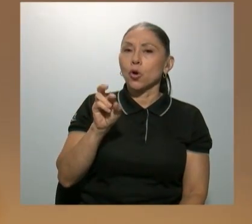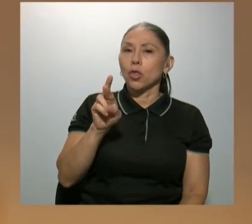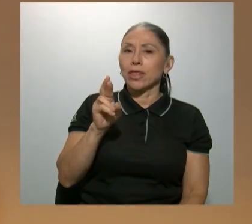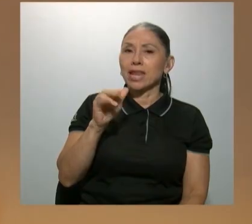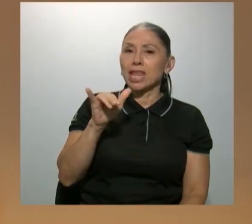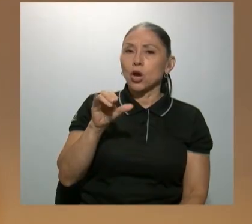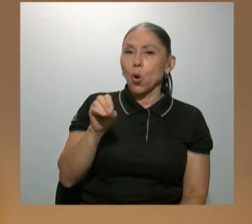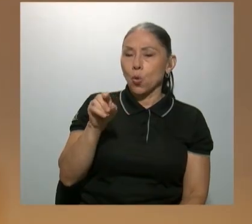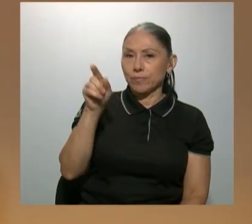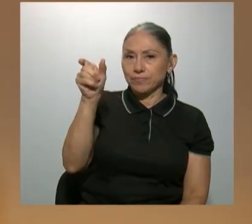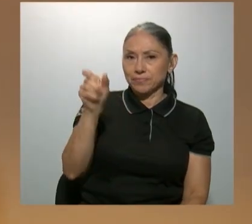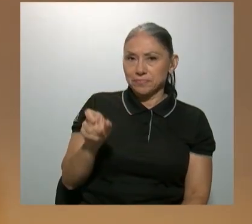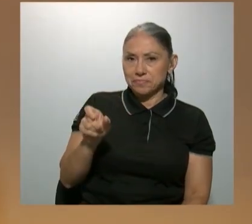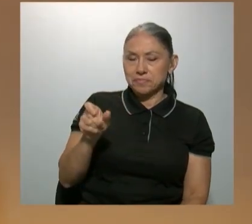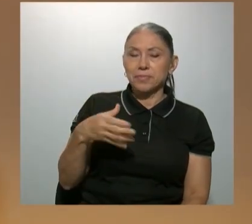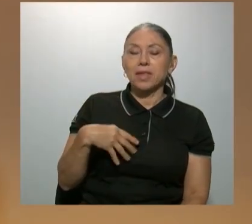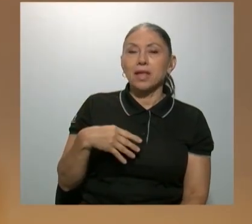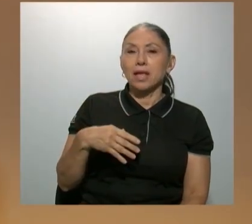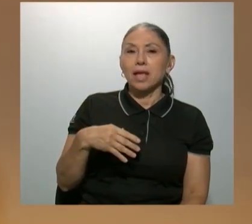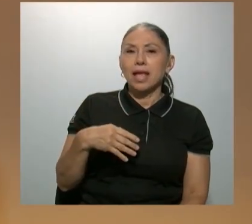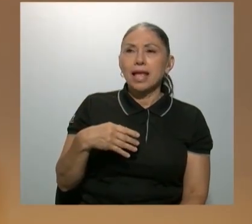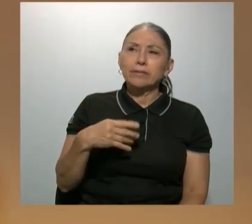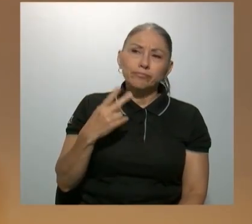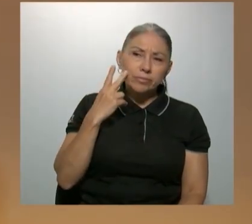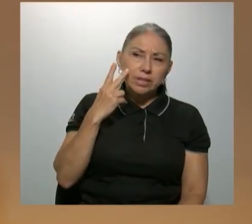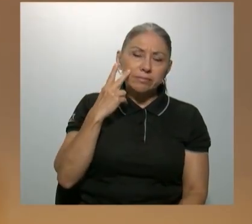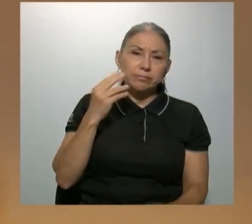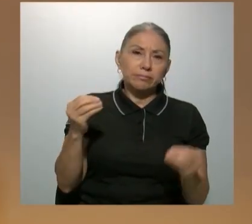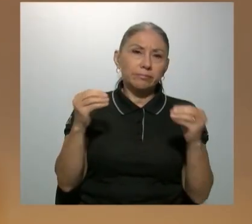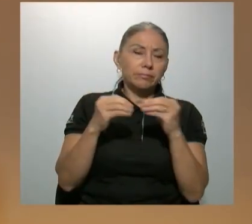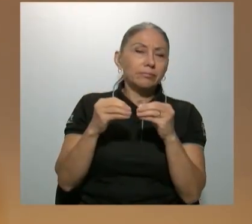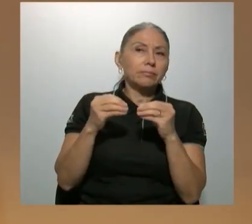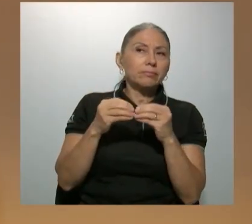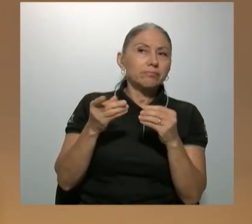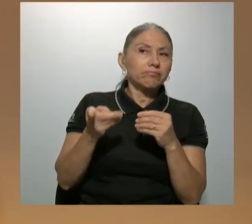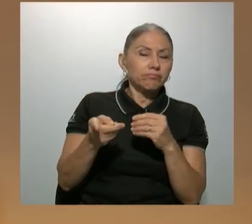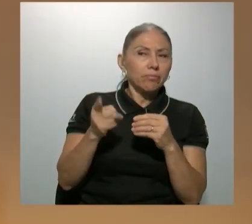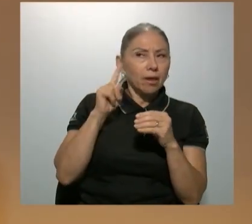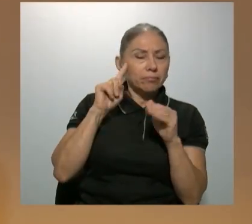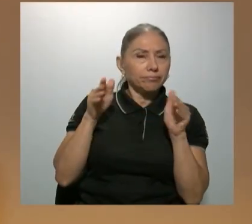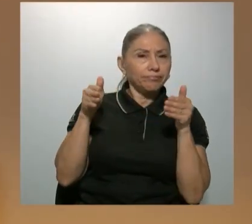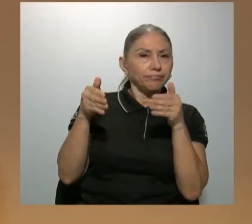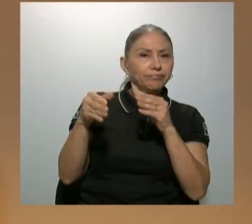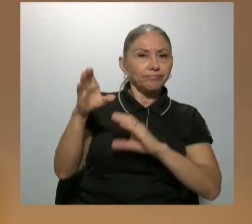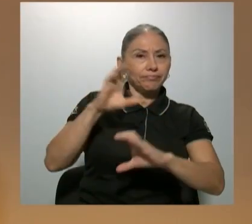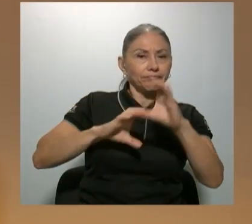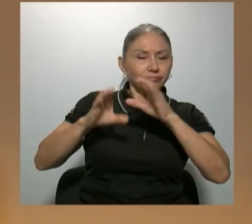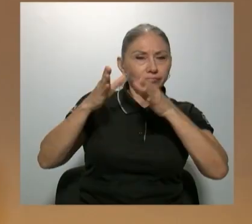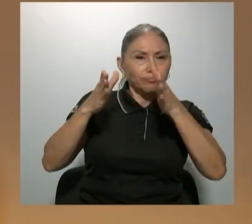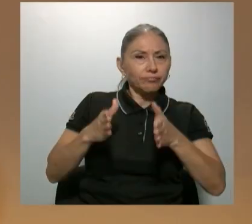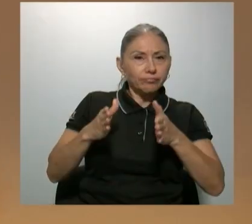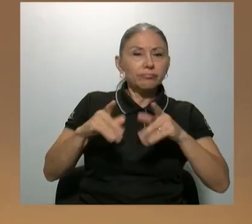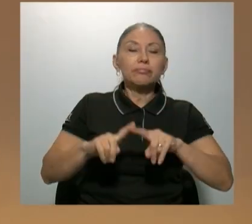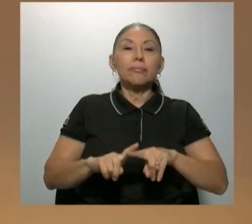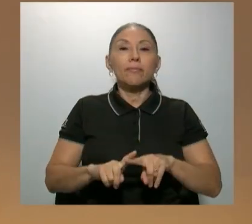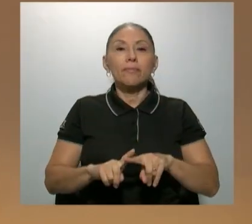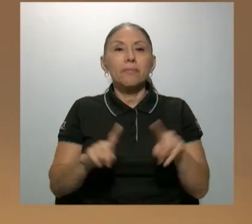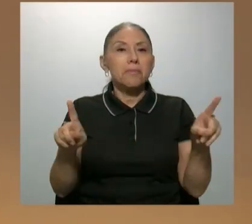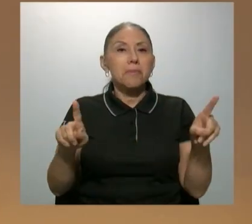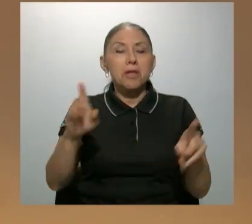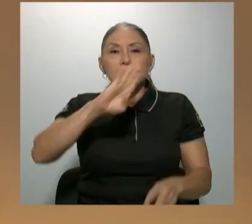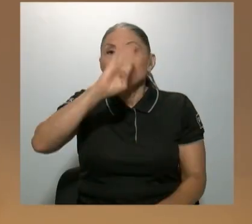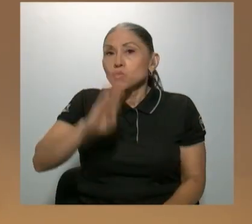que se le veía más era lo de científico, pero yo nunca lo vi